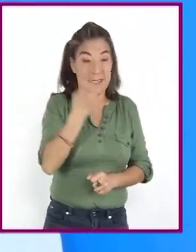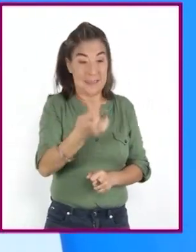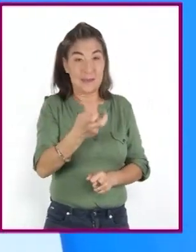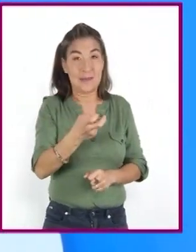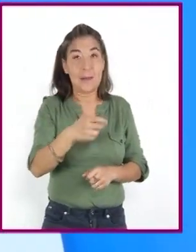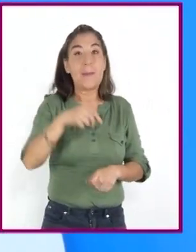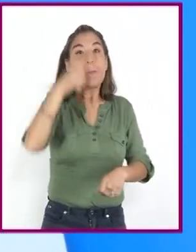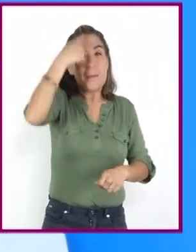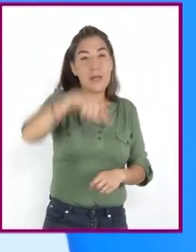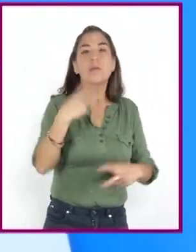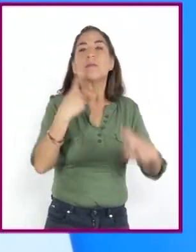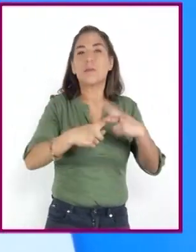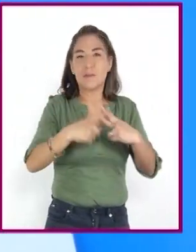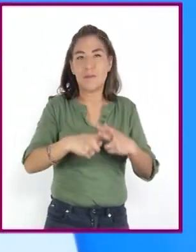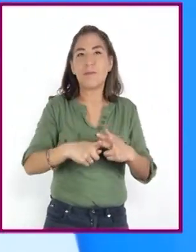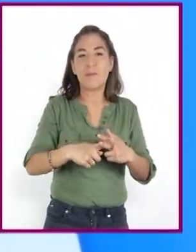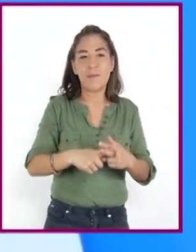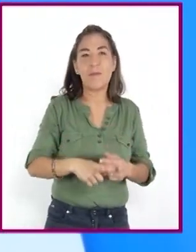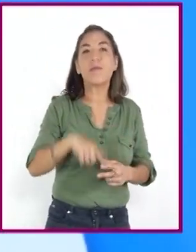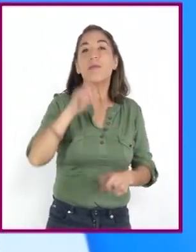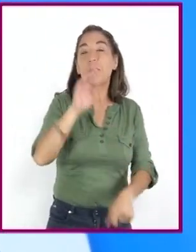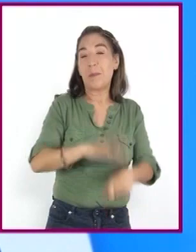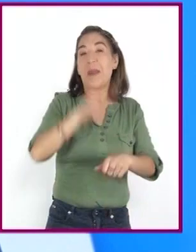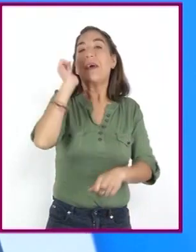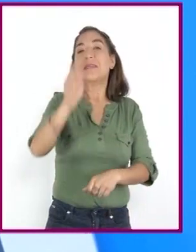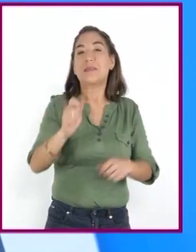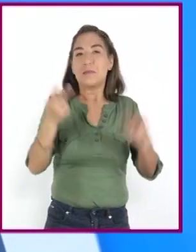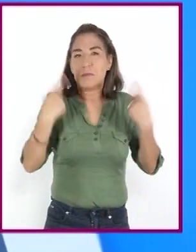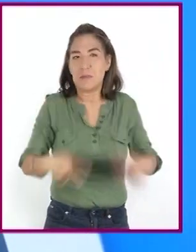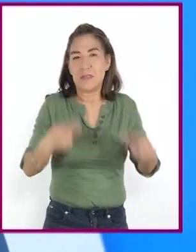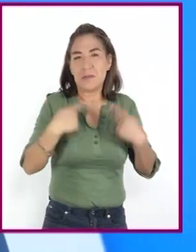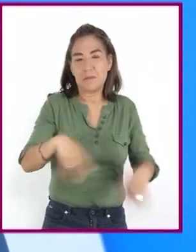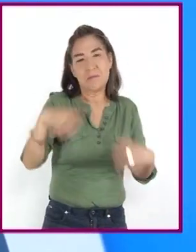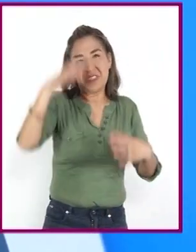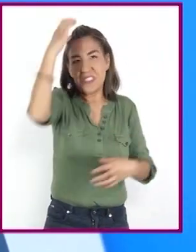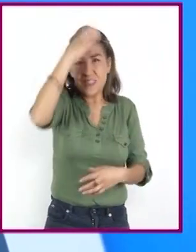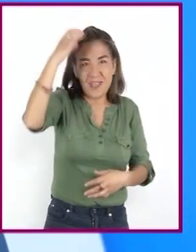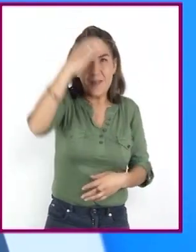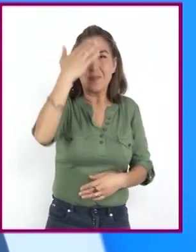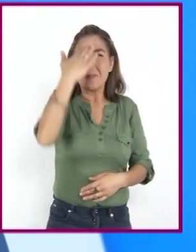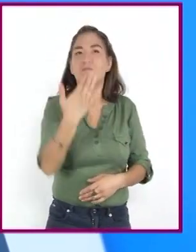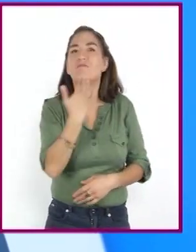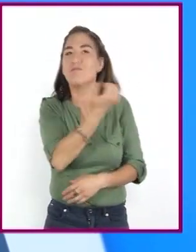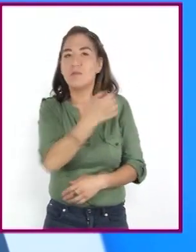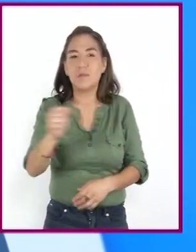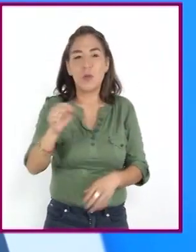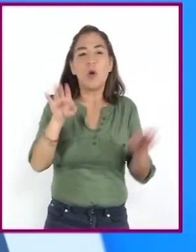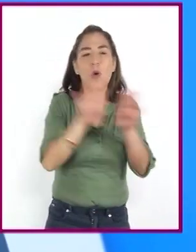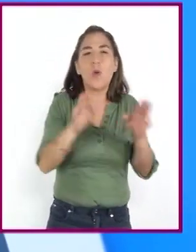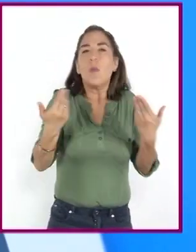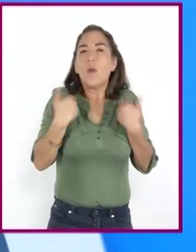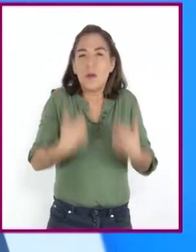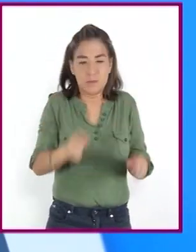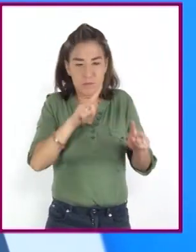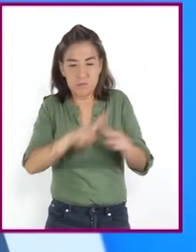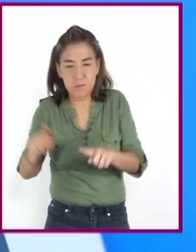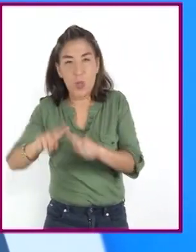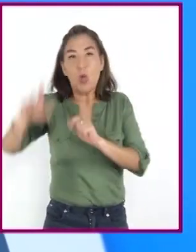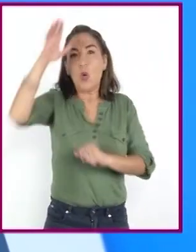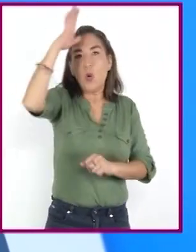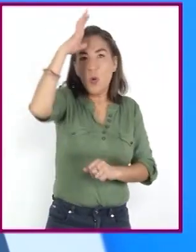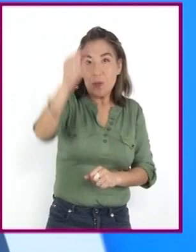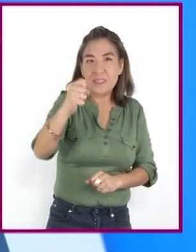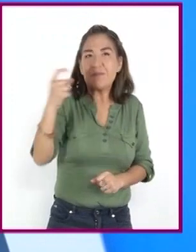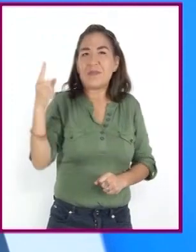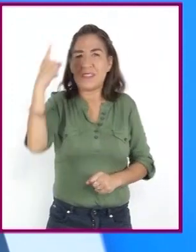ha permitido a los más grandes genios entender mejor ciertos conceptos